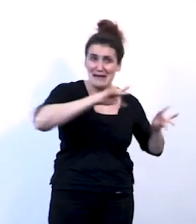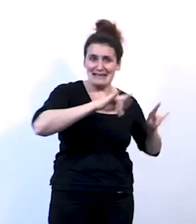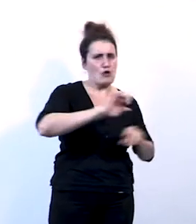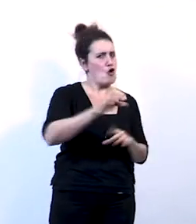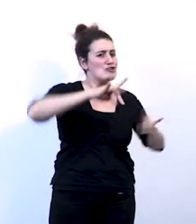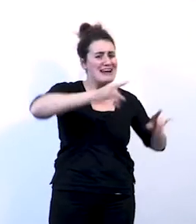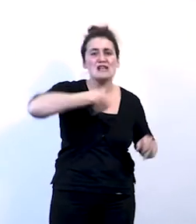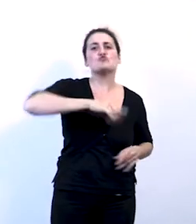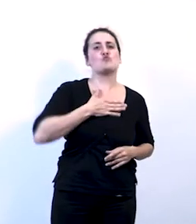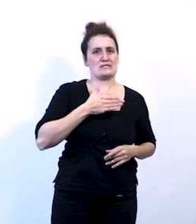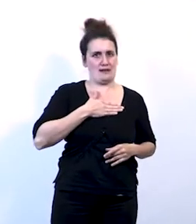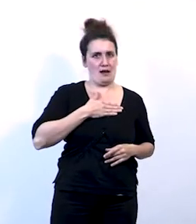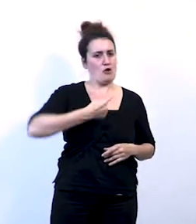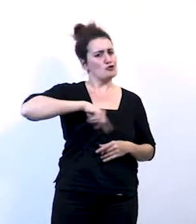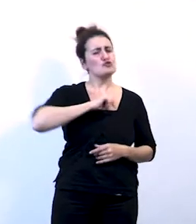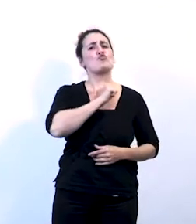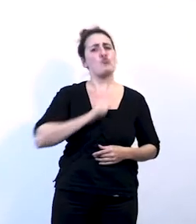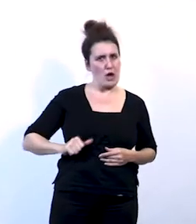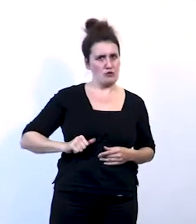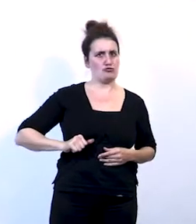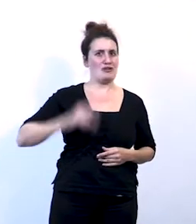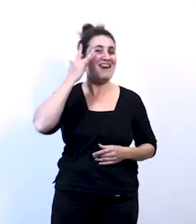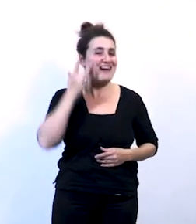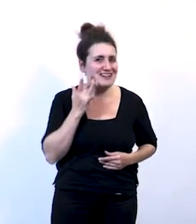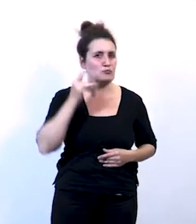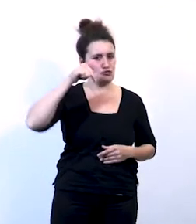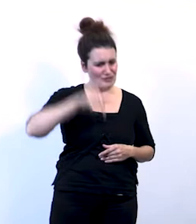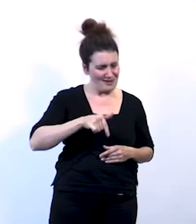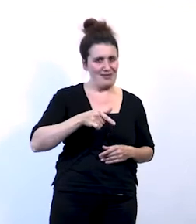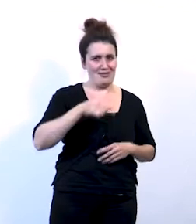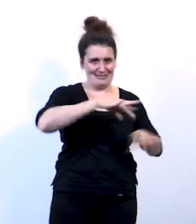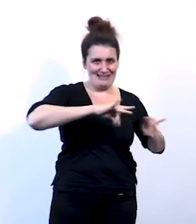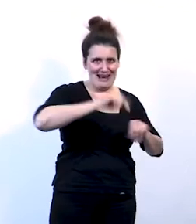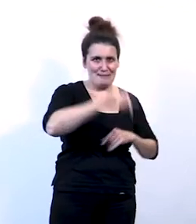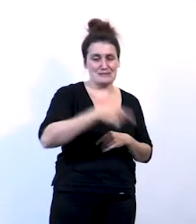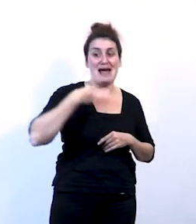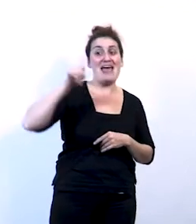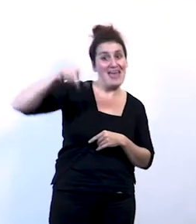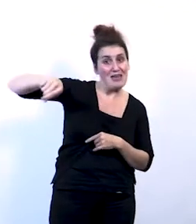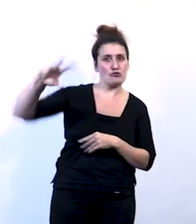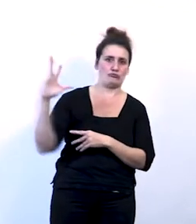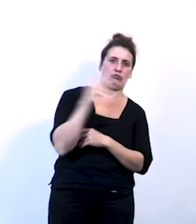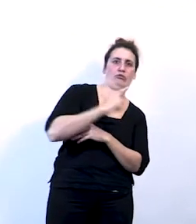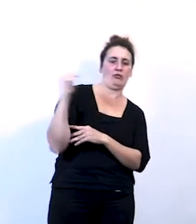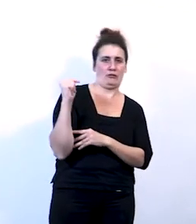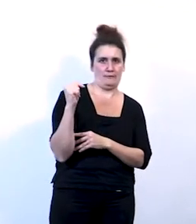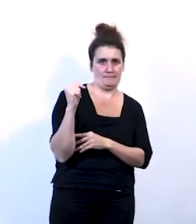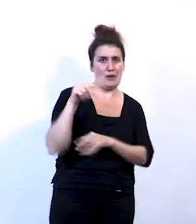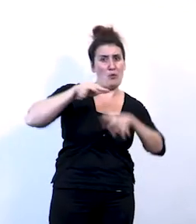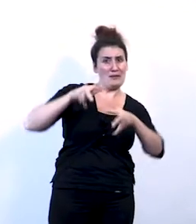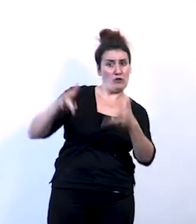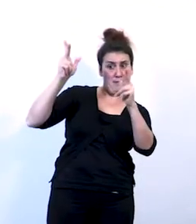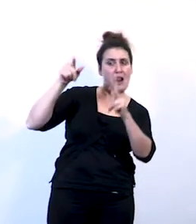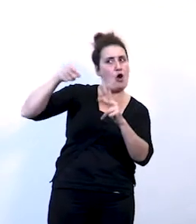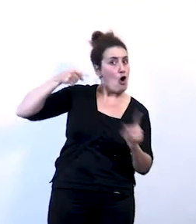nuestra. Somos los dueños legítimos, indígenas dueños de esta tierra. Ellos nos van a quitar. El sionismo tiene por